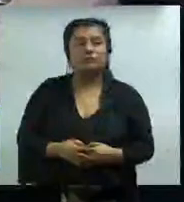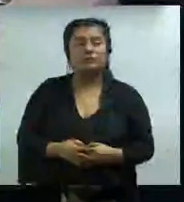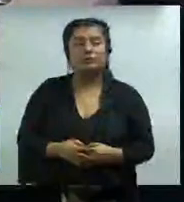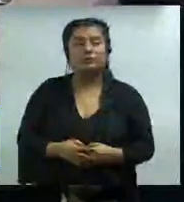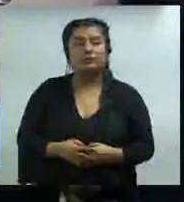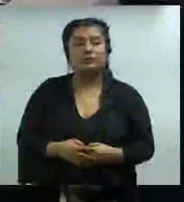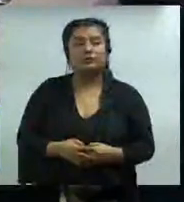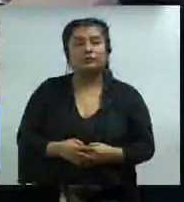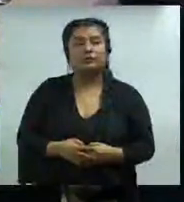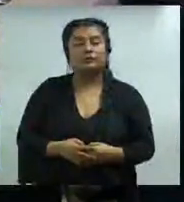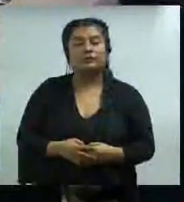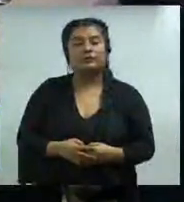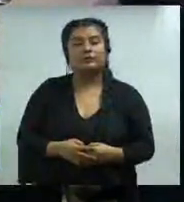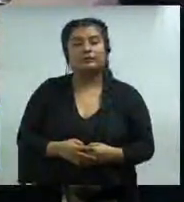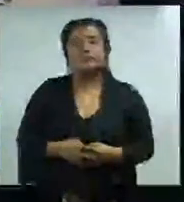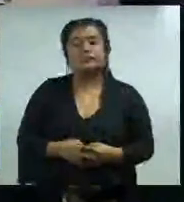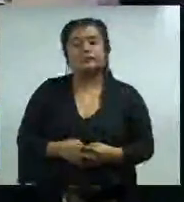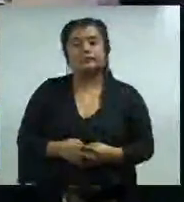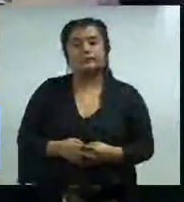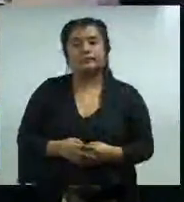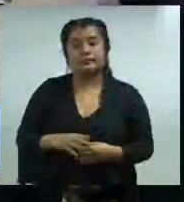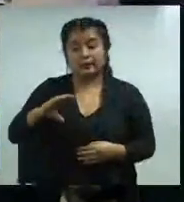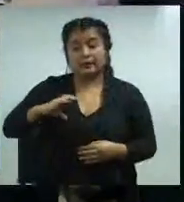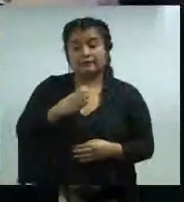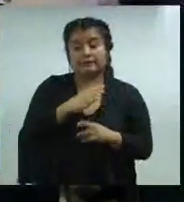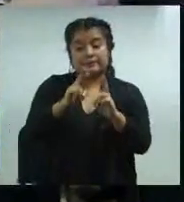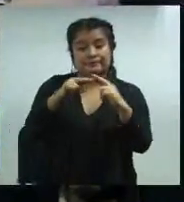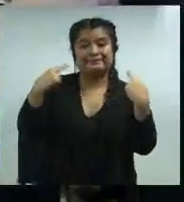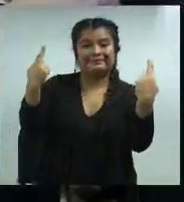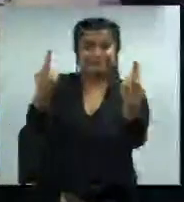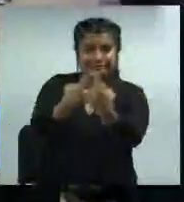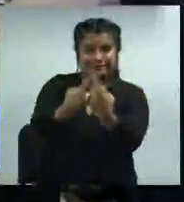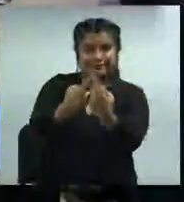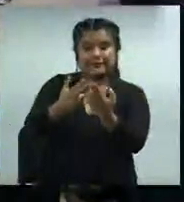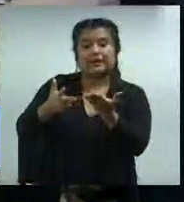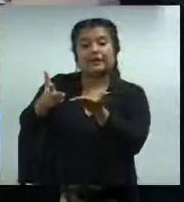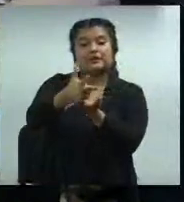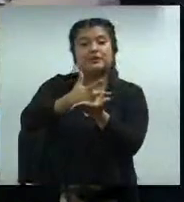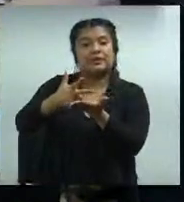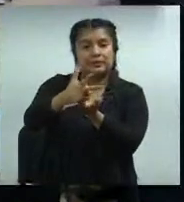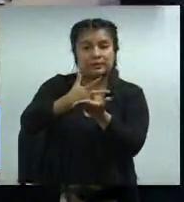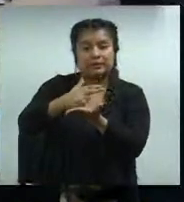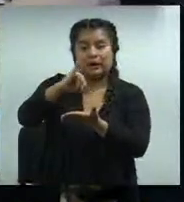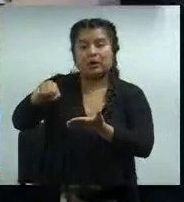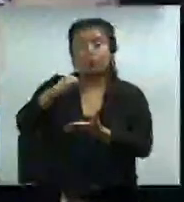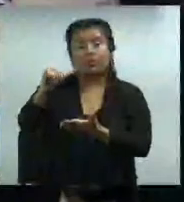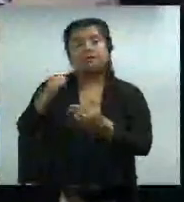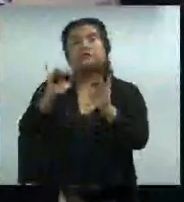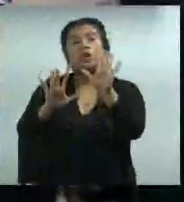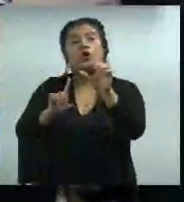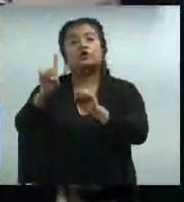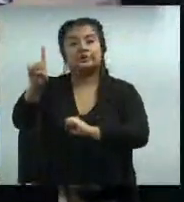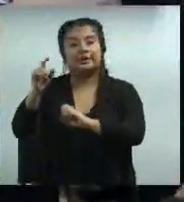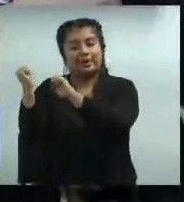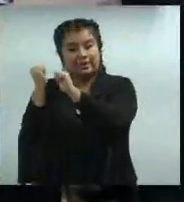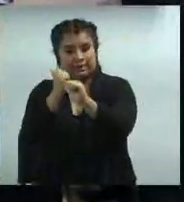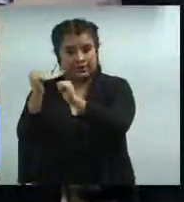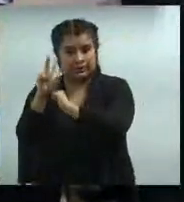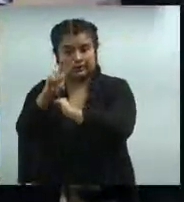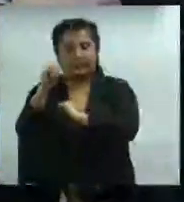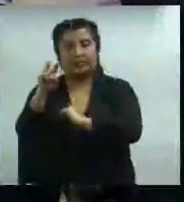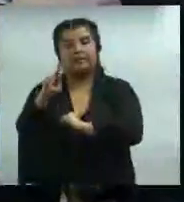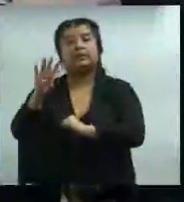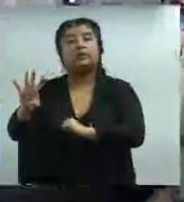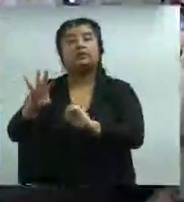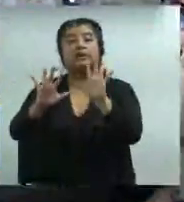Para la vigésima sesión ordinaria del Congreso de la República celebrada en la ciudad de Guatemala el jueves 11 de abril del 2024 a partir de